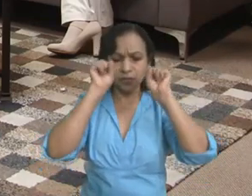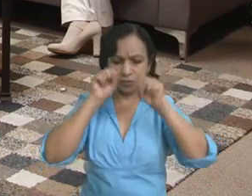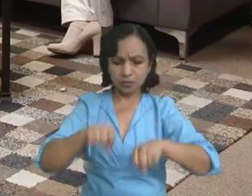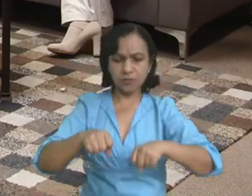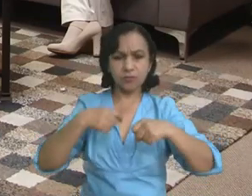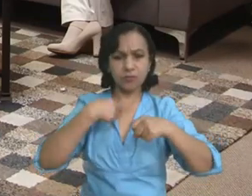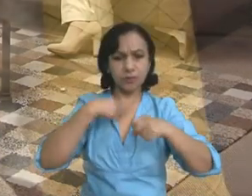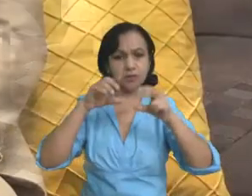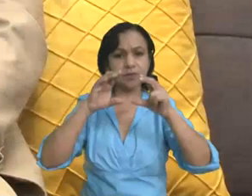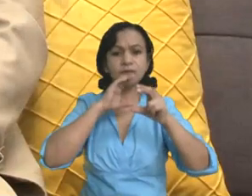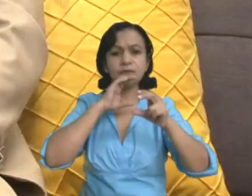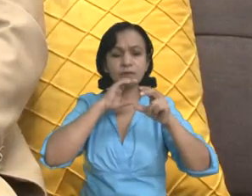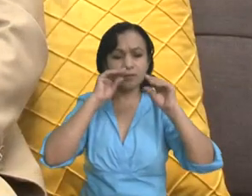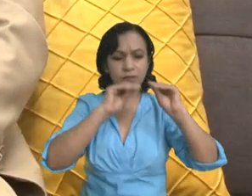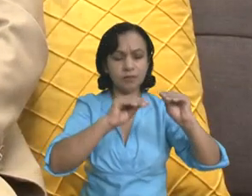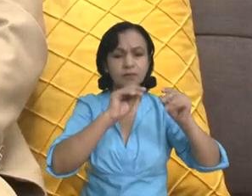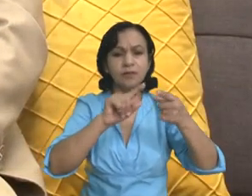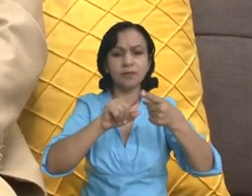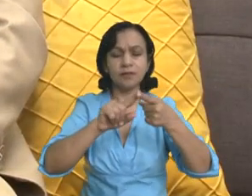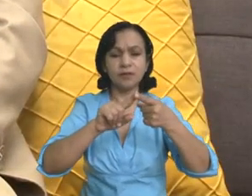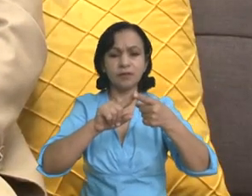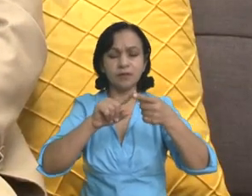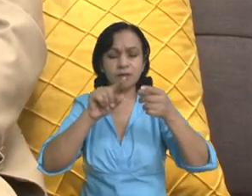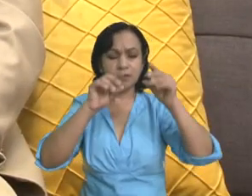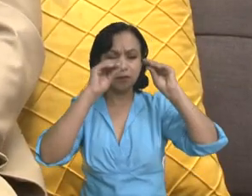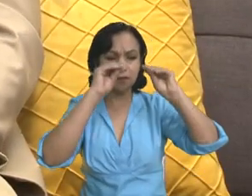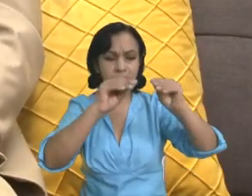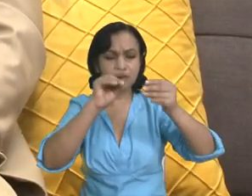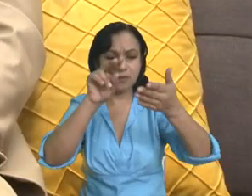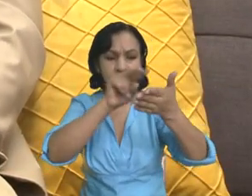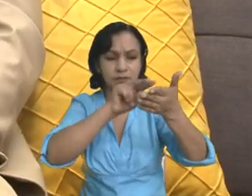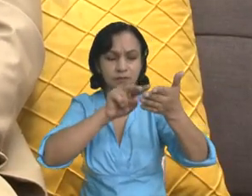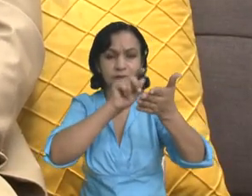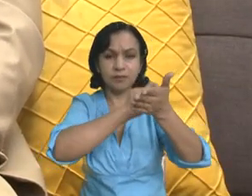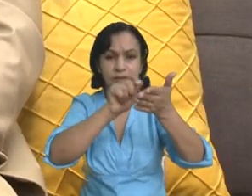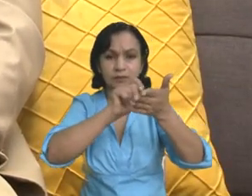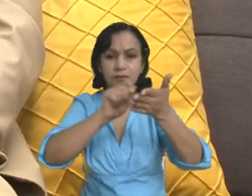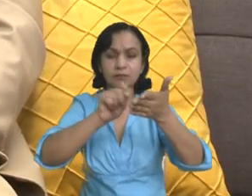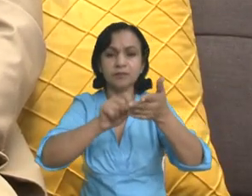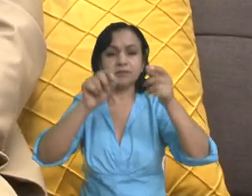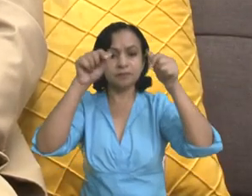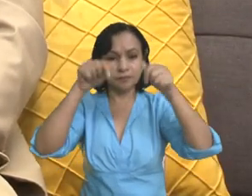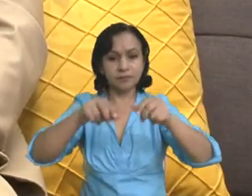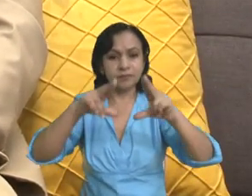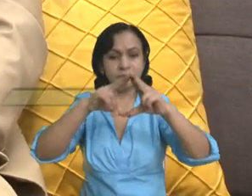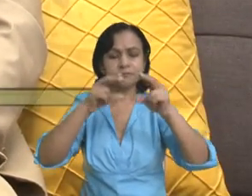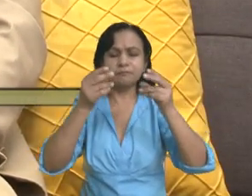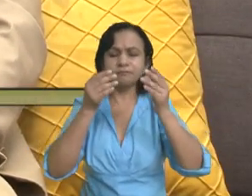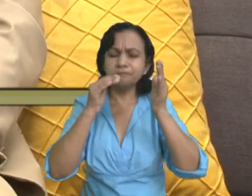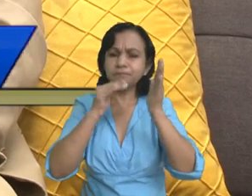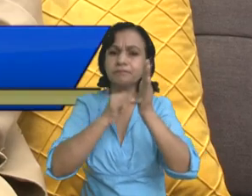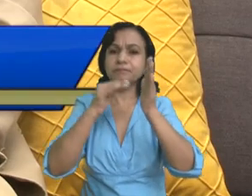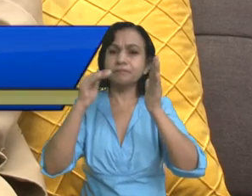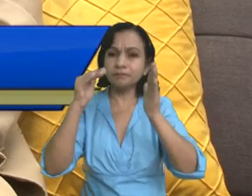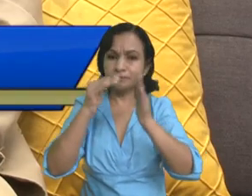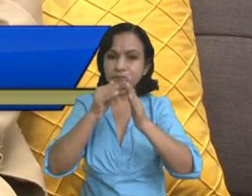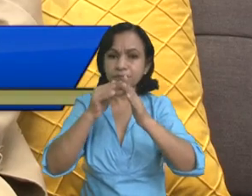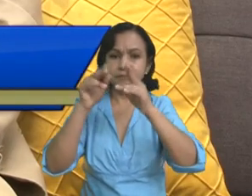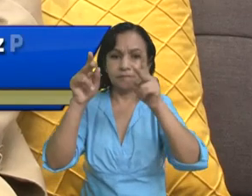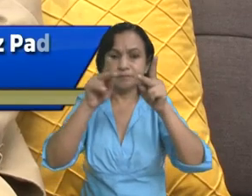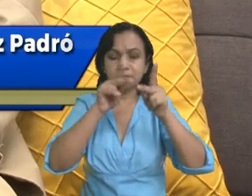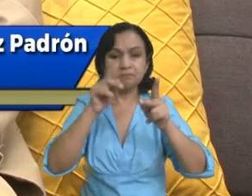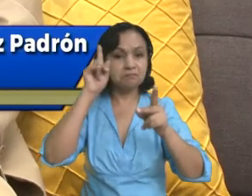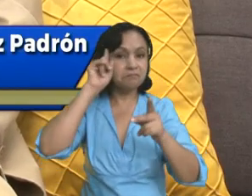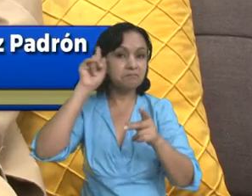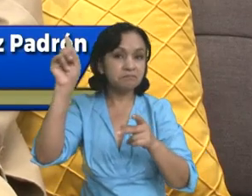alfabetización en nuevas circunstancias que por el que se han alfabetizado ya millones de